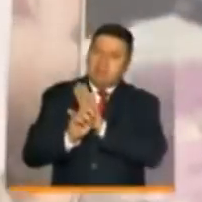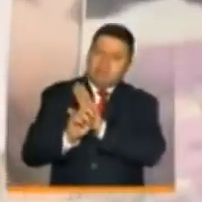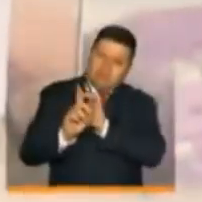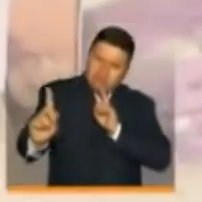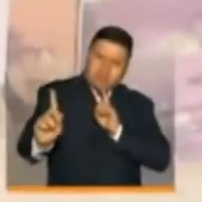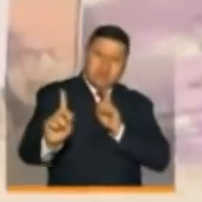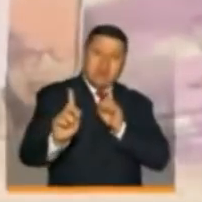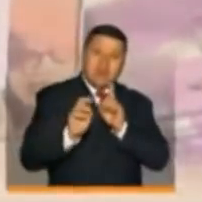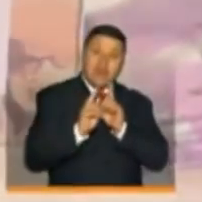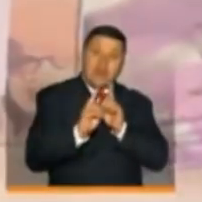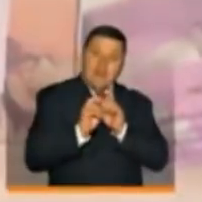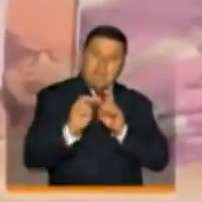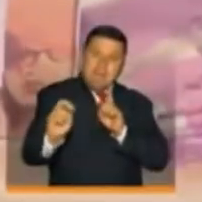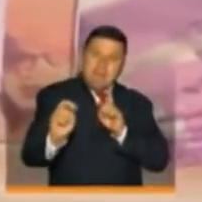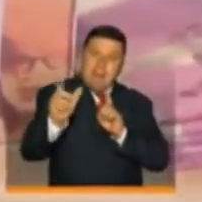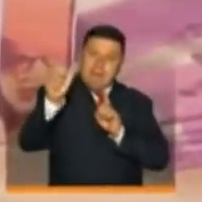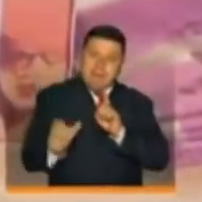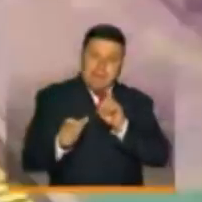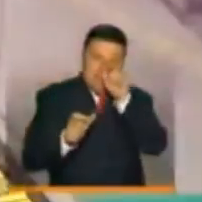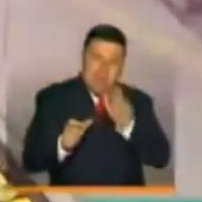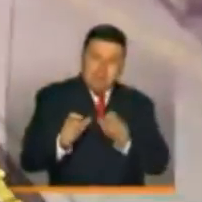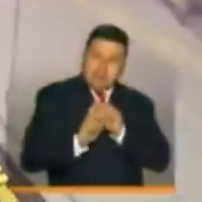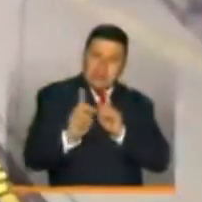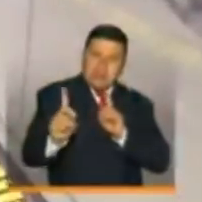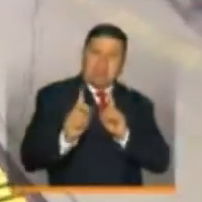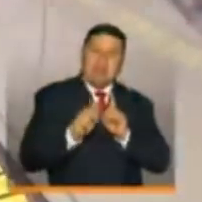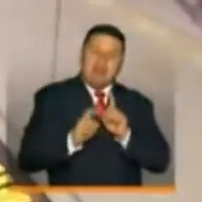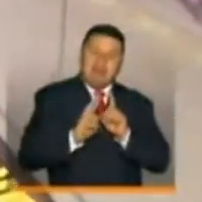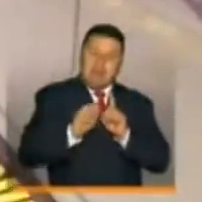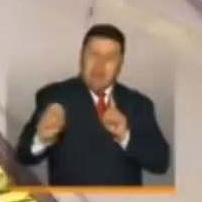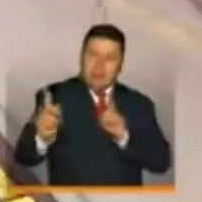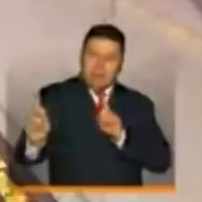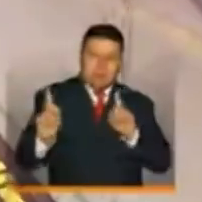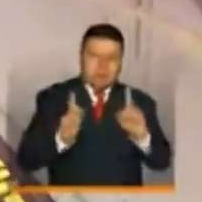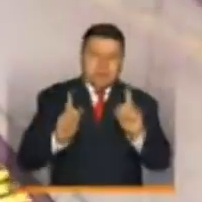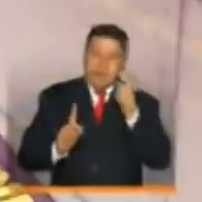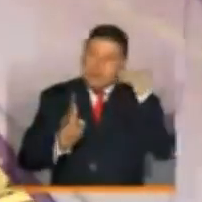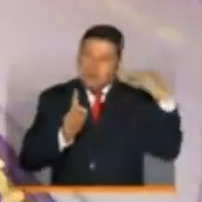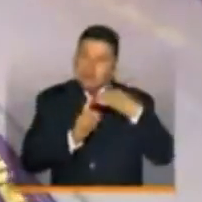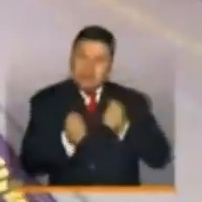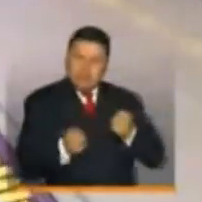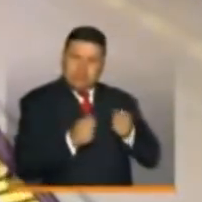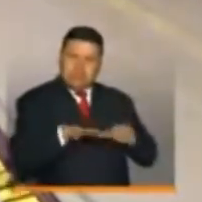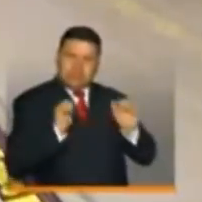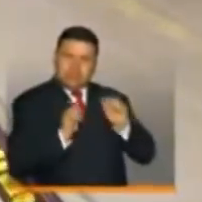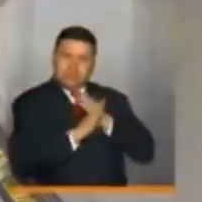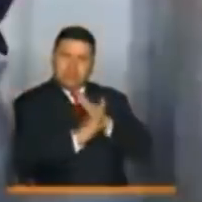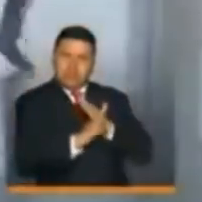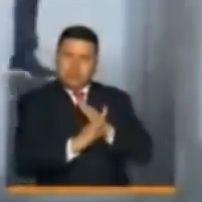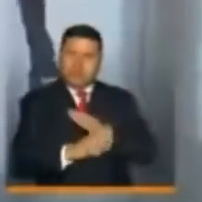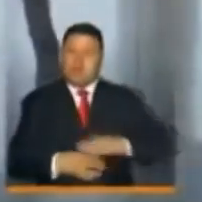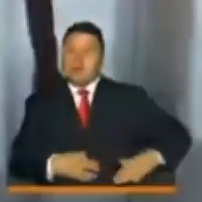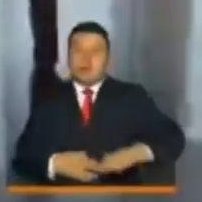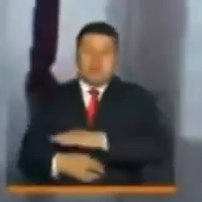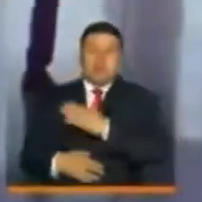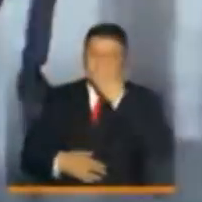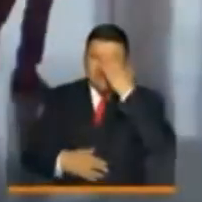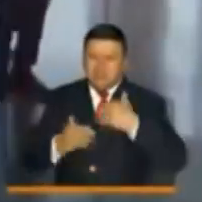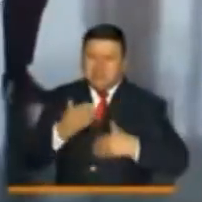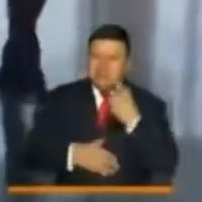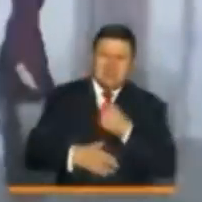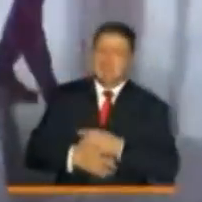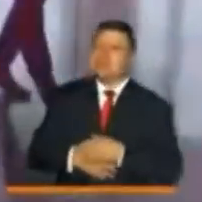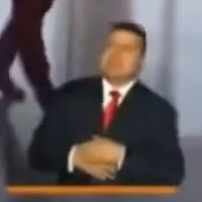mínimo de 2 metros entre las personas. De esta manera, se controlará el riesgo de contagio masivo. En lugares donde sea